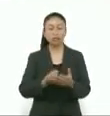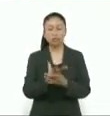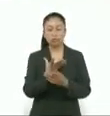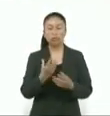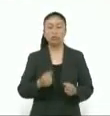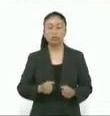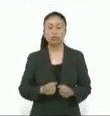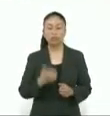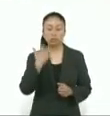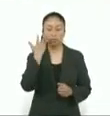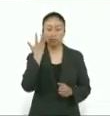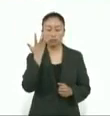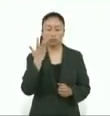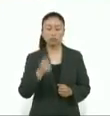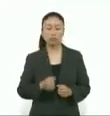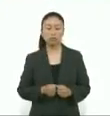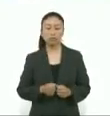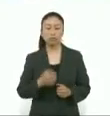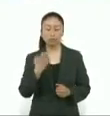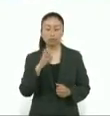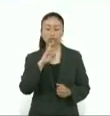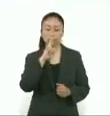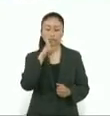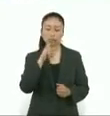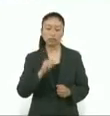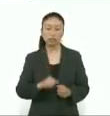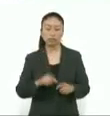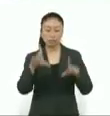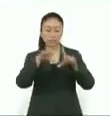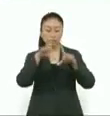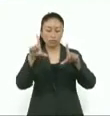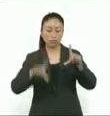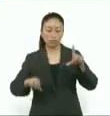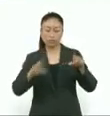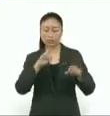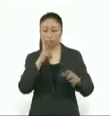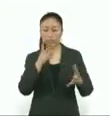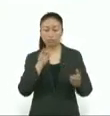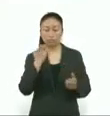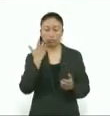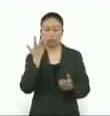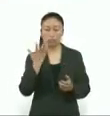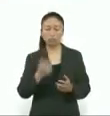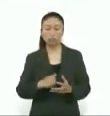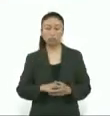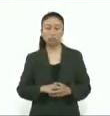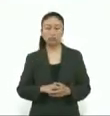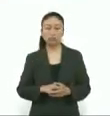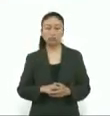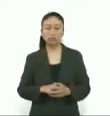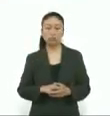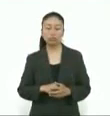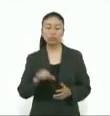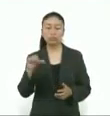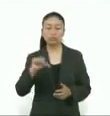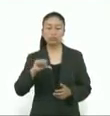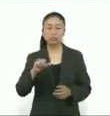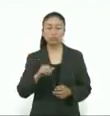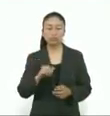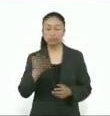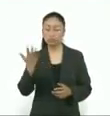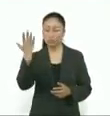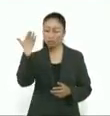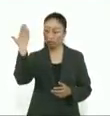soberanía del sector eléctrico a la nación, pedí en